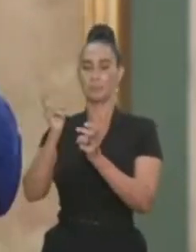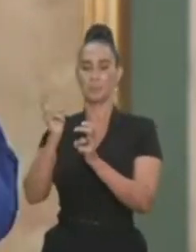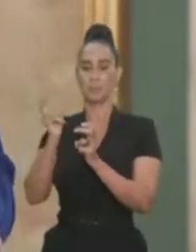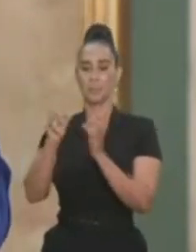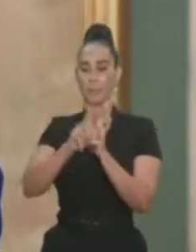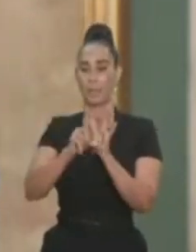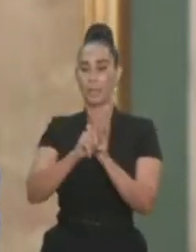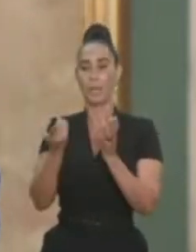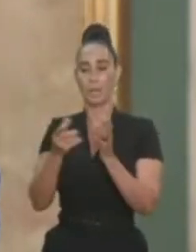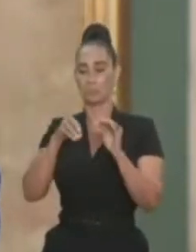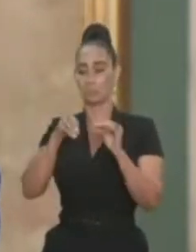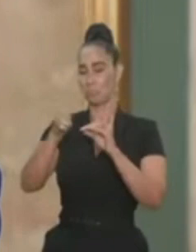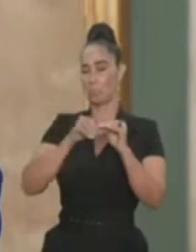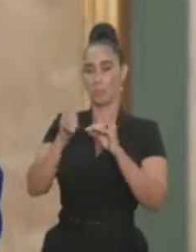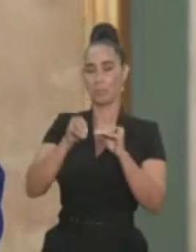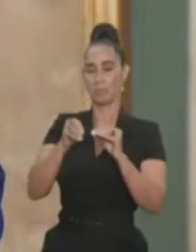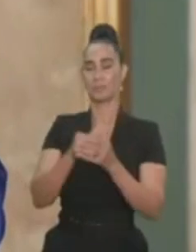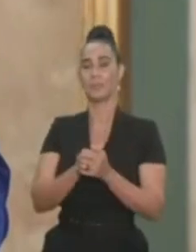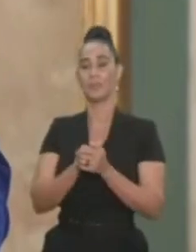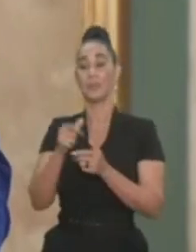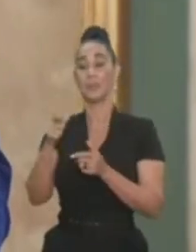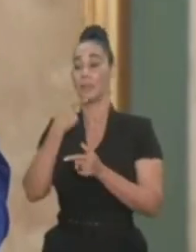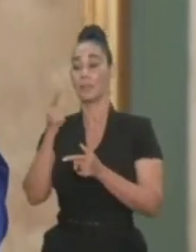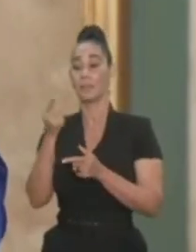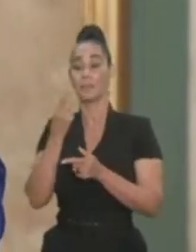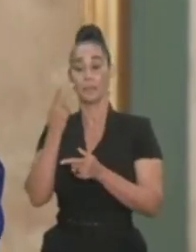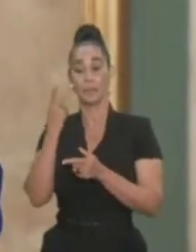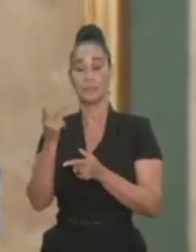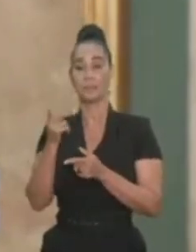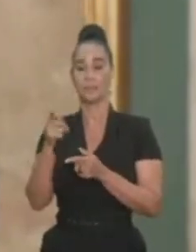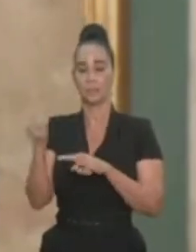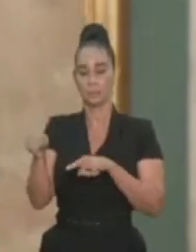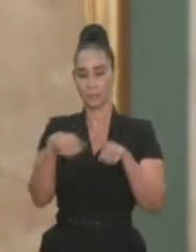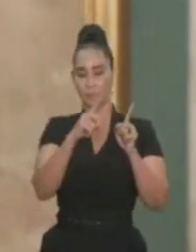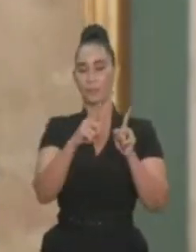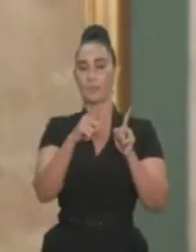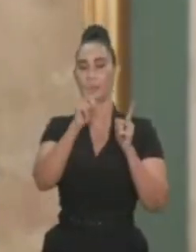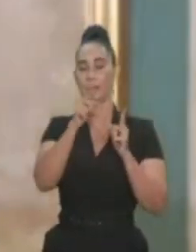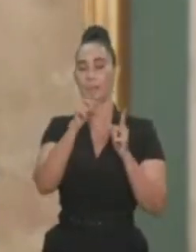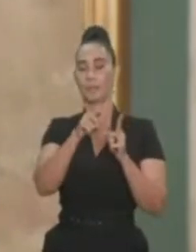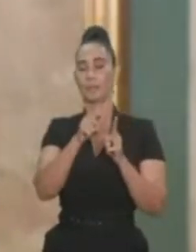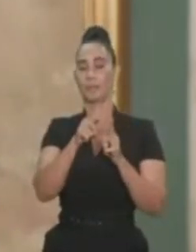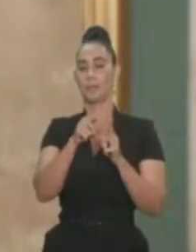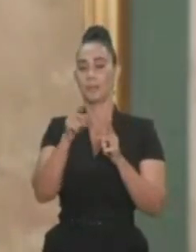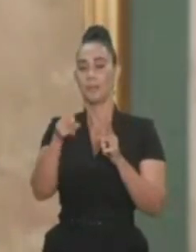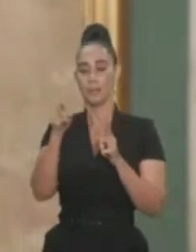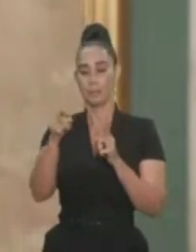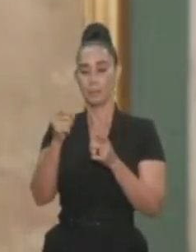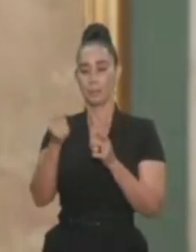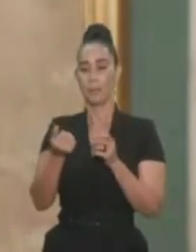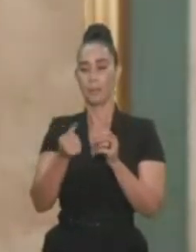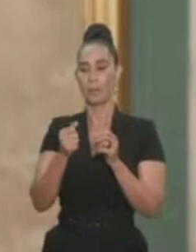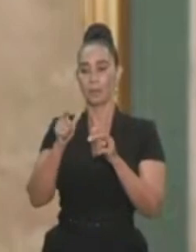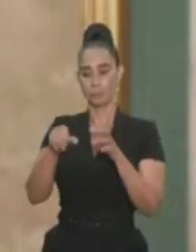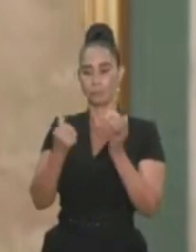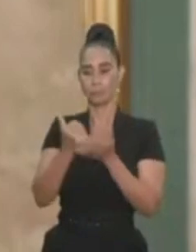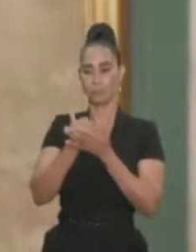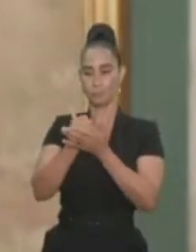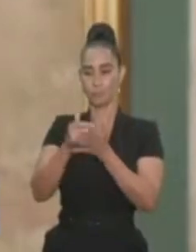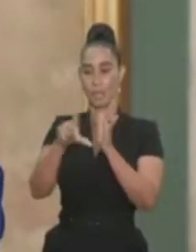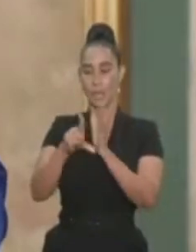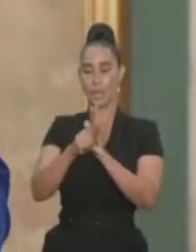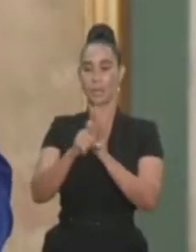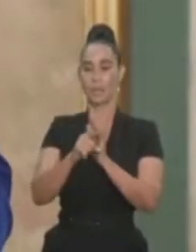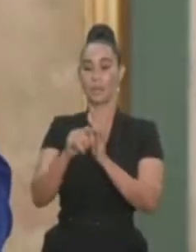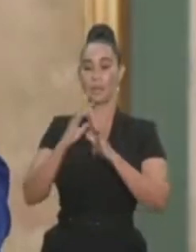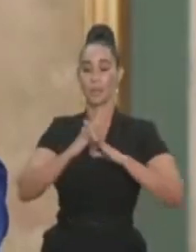unos temas comerciales, yo le dije, mira, te voy a recomendar a alguien que, los va a defender bien, pero